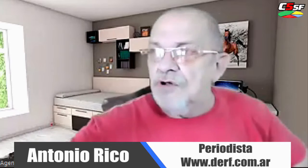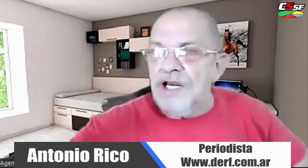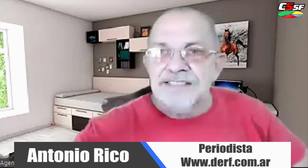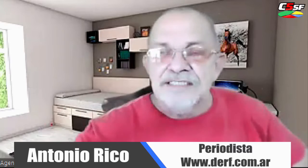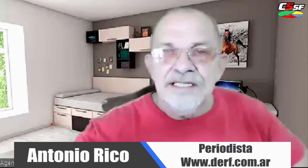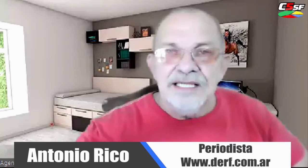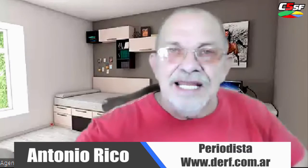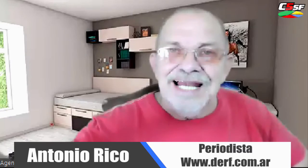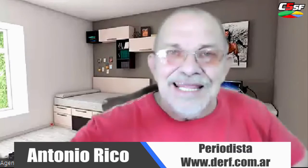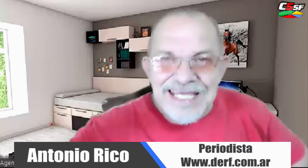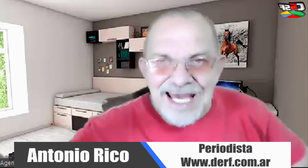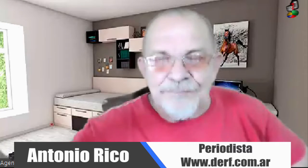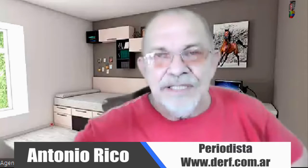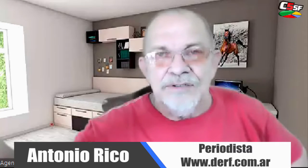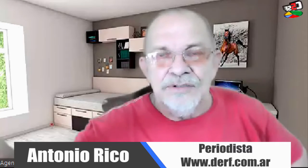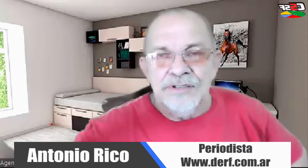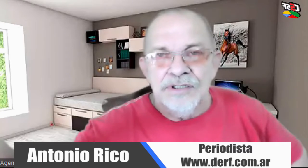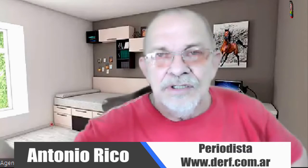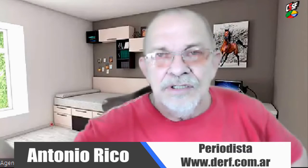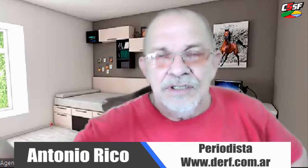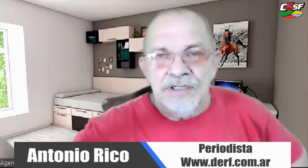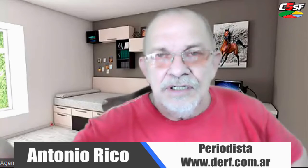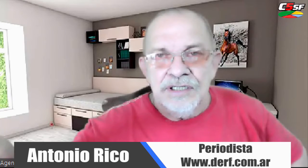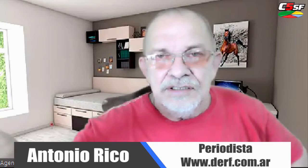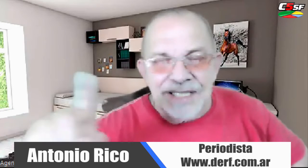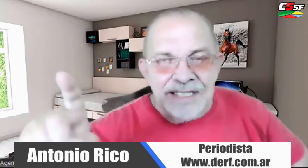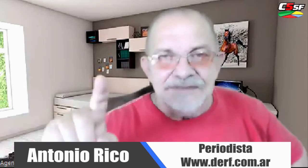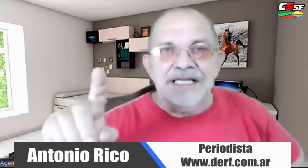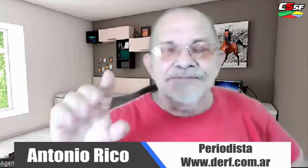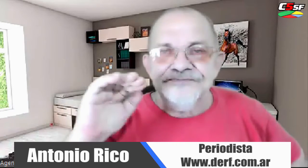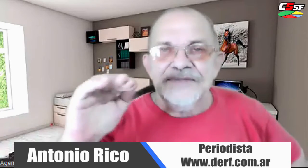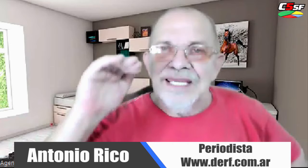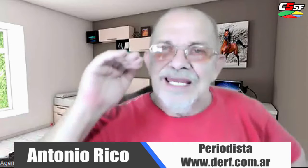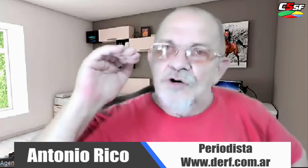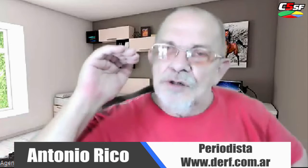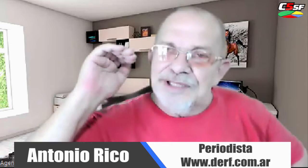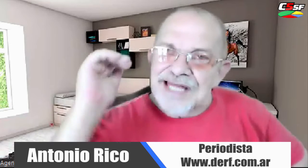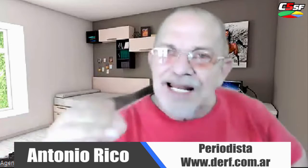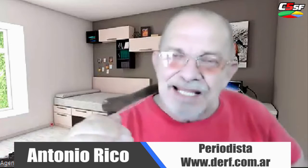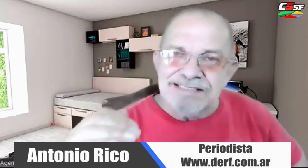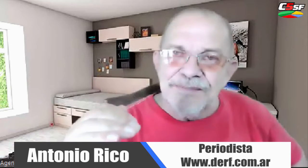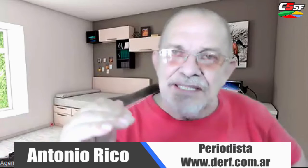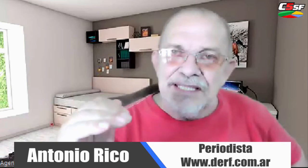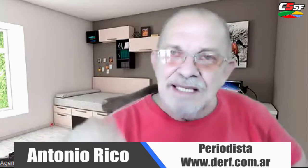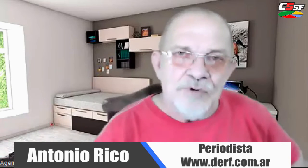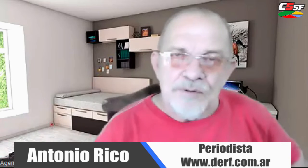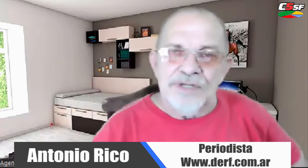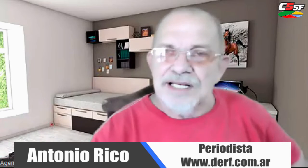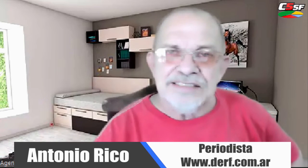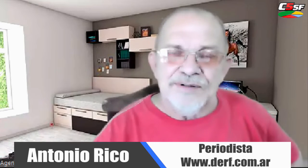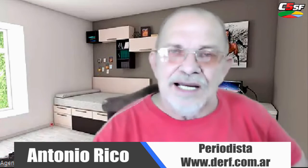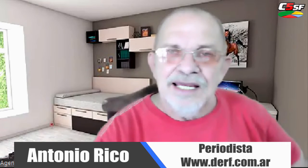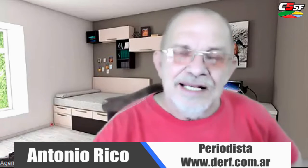veo colas en las heladerías, Pedro. Sí. Está bien, el golpe está en la clase media. No